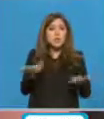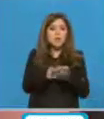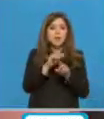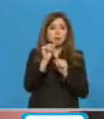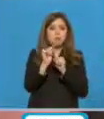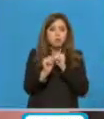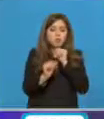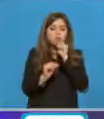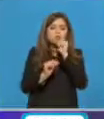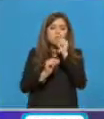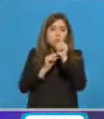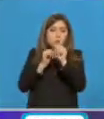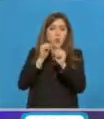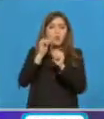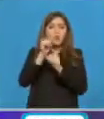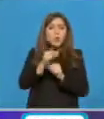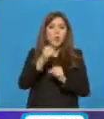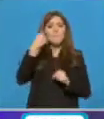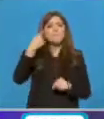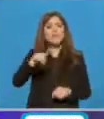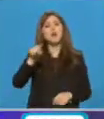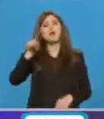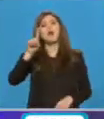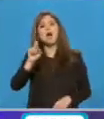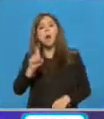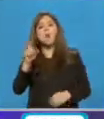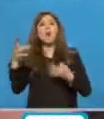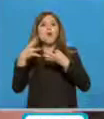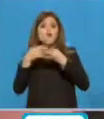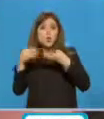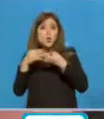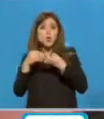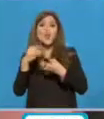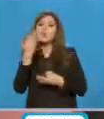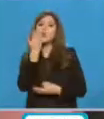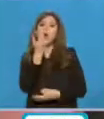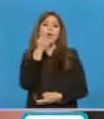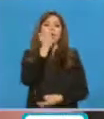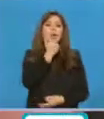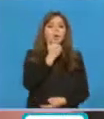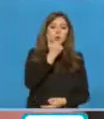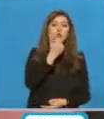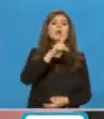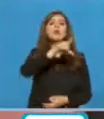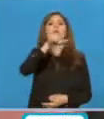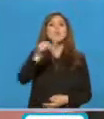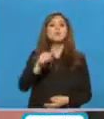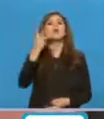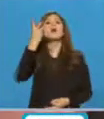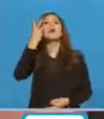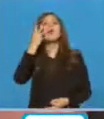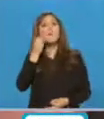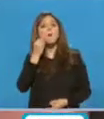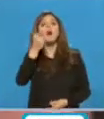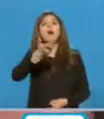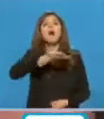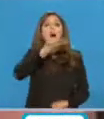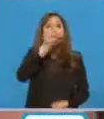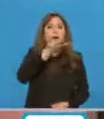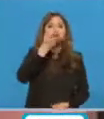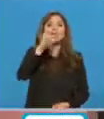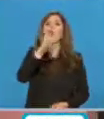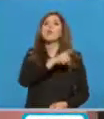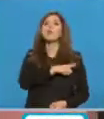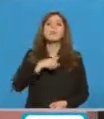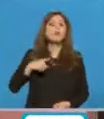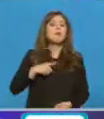paulatinamente, Gradualmente, sí, claro. cambiando por hacer aguas de frutas sin azúcar y después, por ejemplo, de limón, de jamaica, pero ya sin azúcar. Oye,